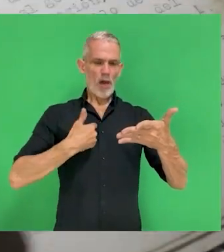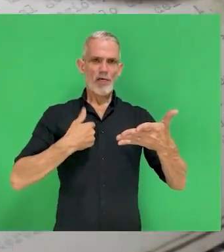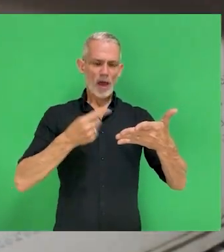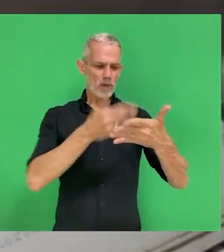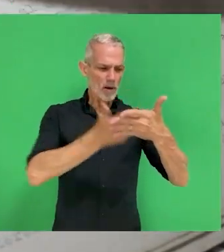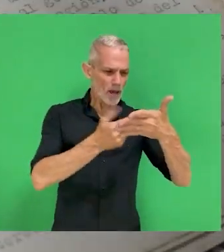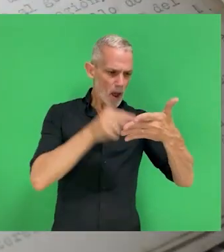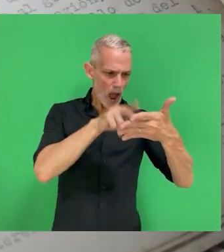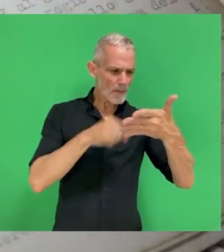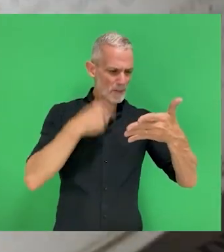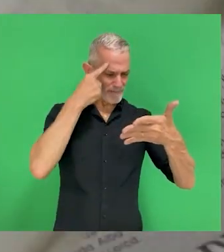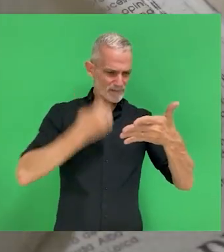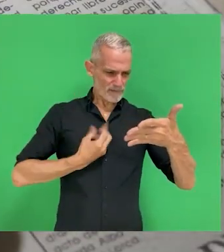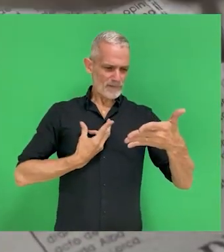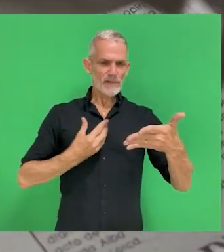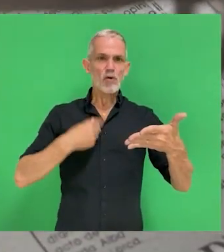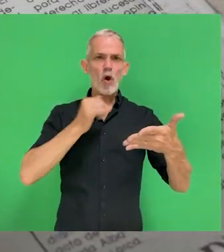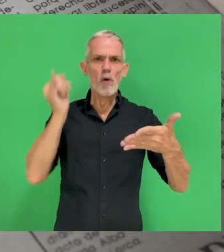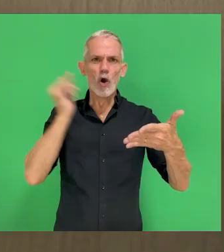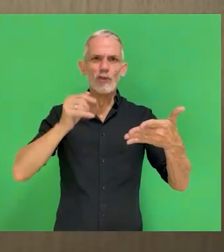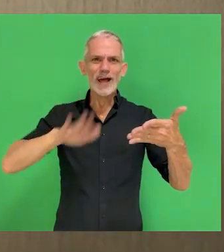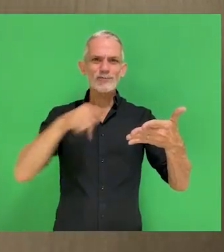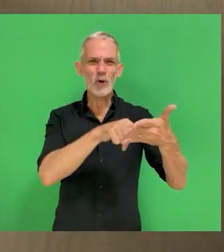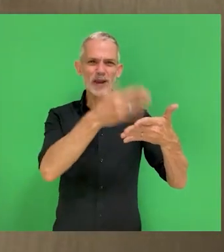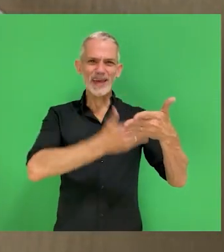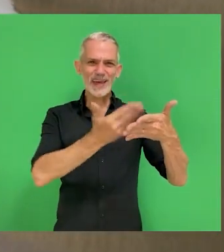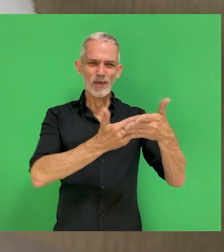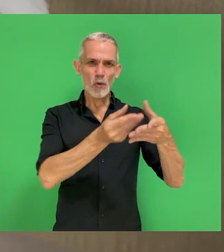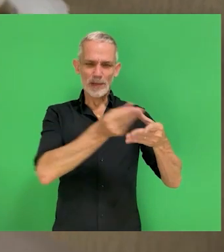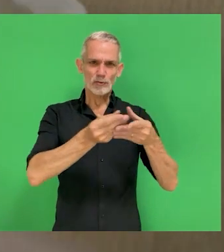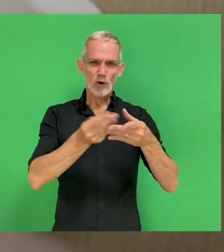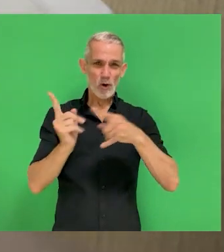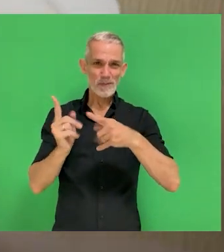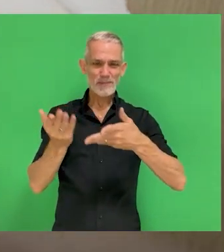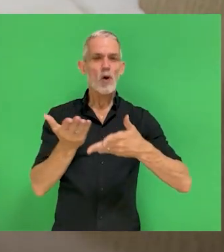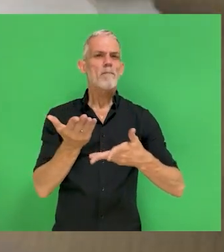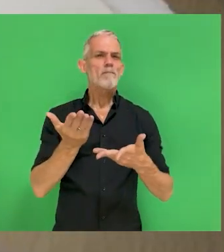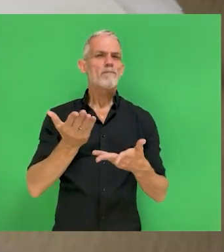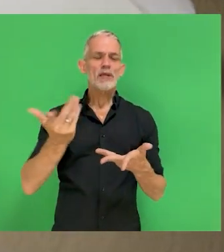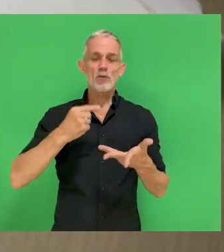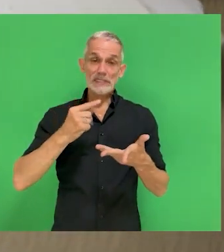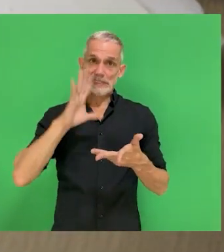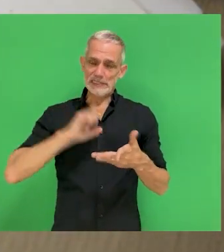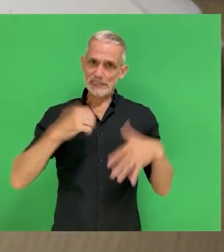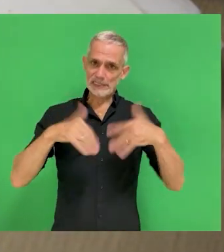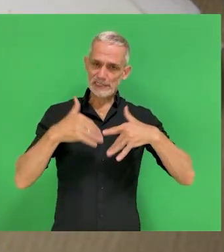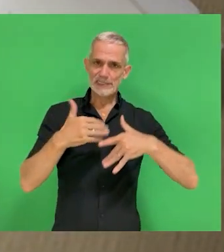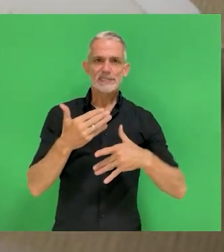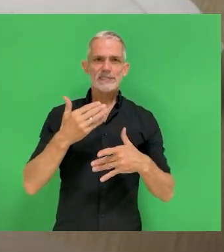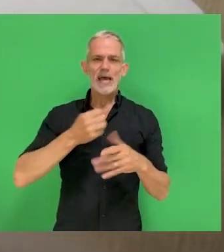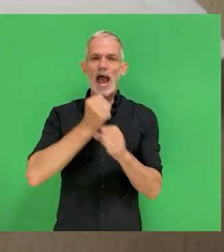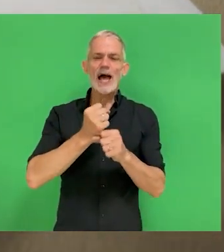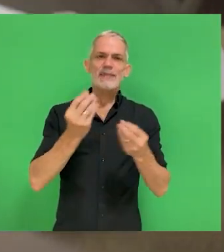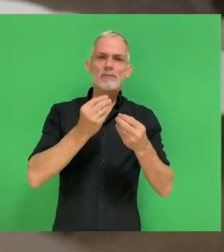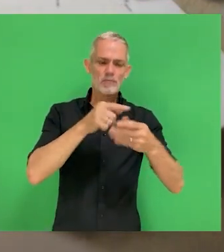tenemos un documento delante? ¿Cómo relatar eso? Y siempre es un desafío hasta dónde